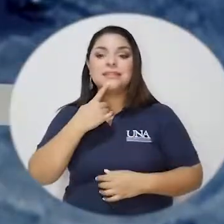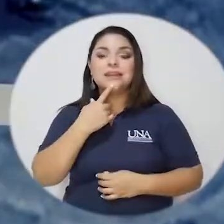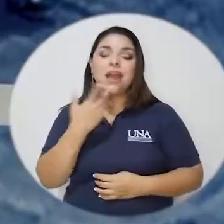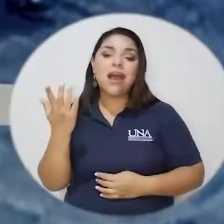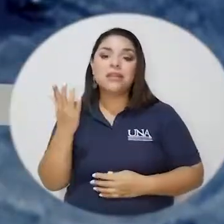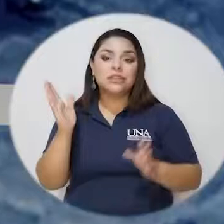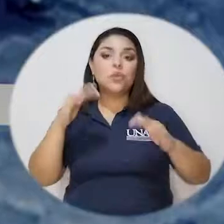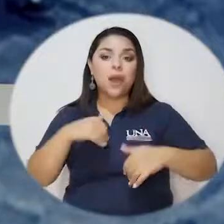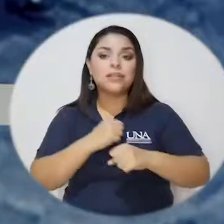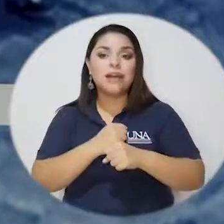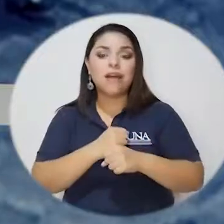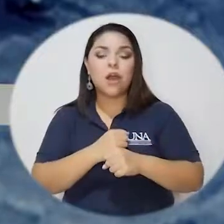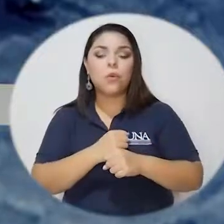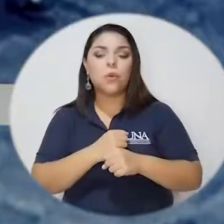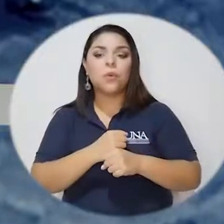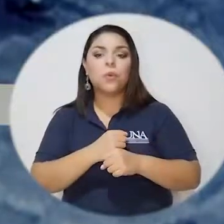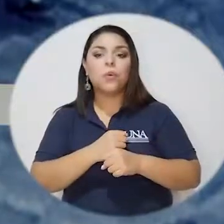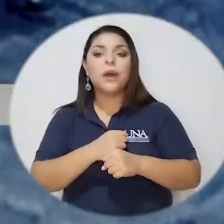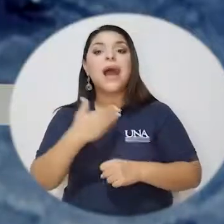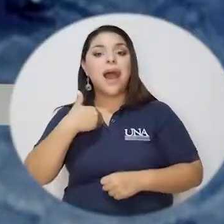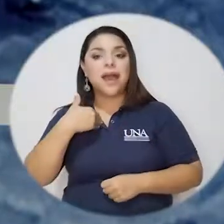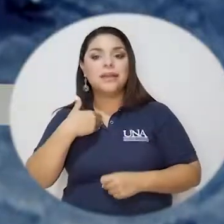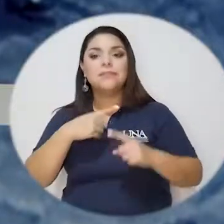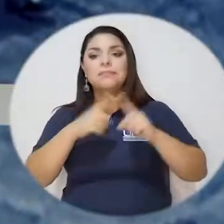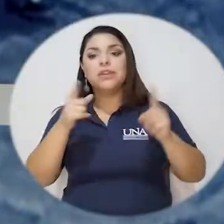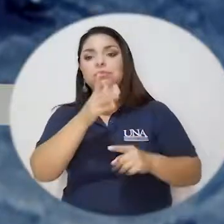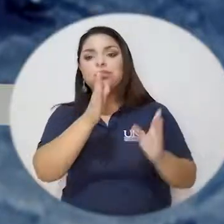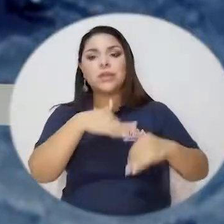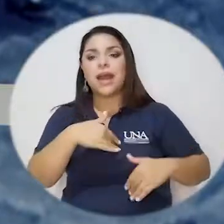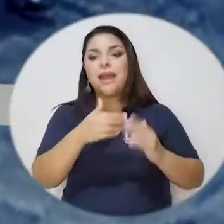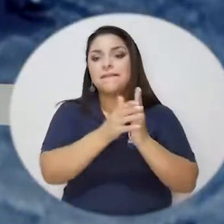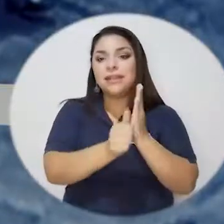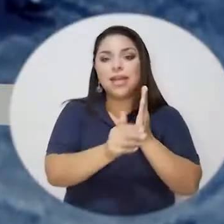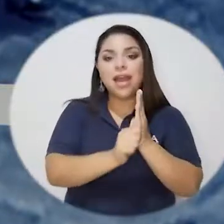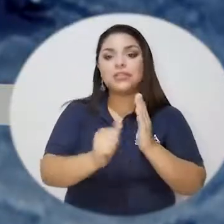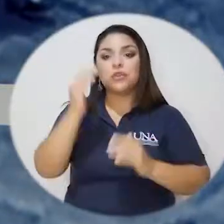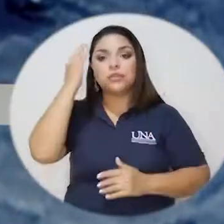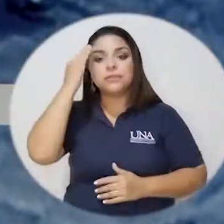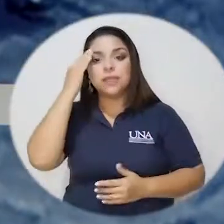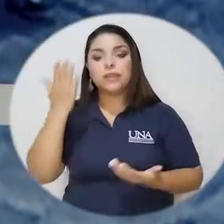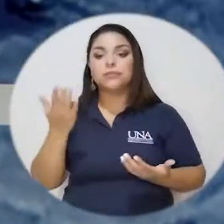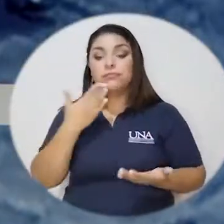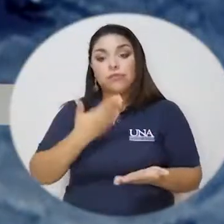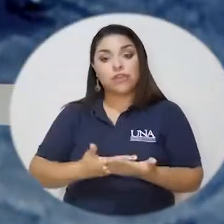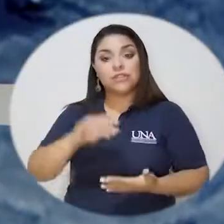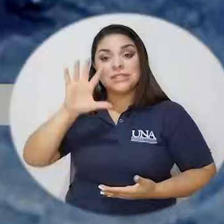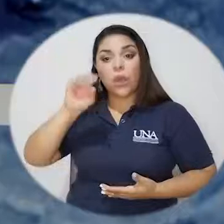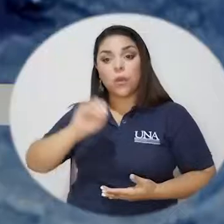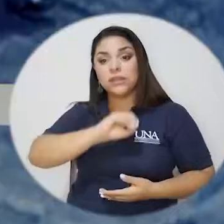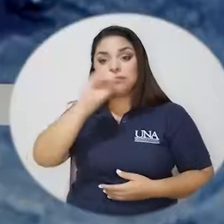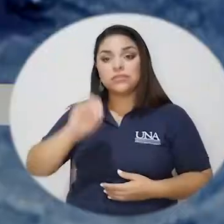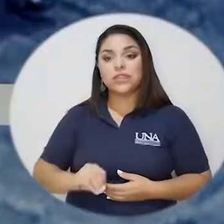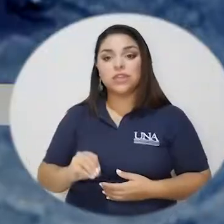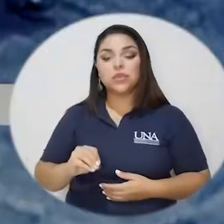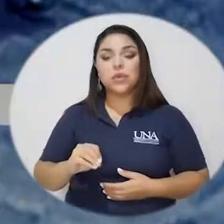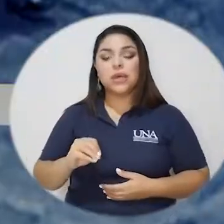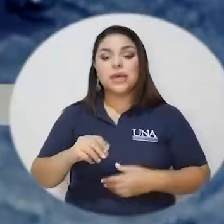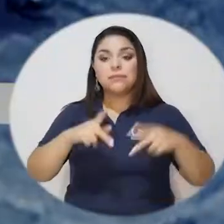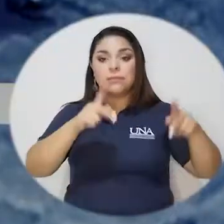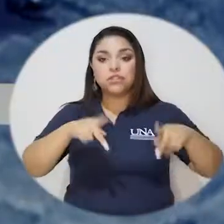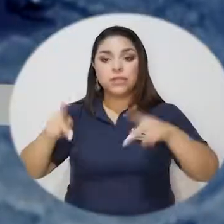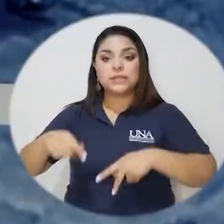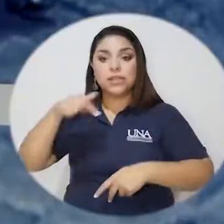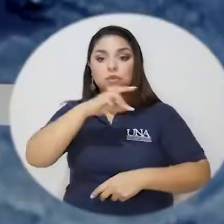decían que no era porque no hubiera, sino porque no tenían esas habilidades, esos conocimientos. Bueno, el 50% de la población nacional no tiene